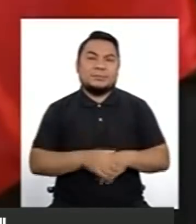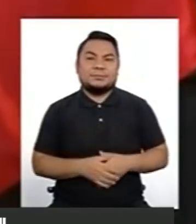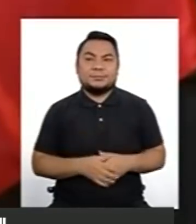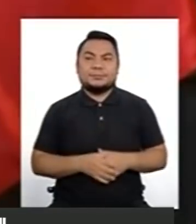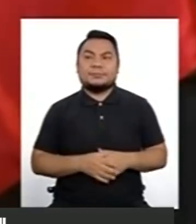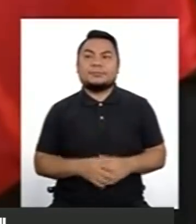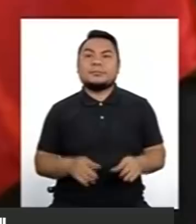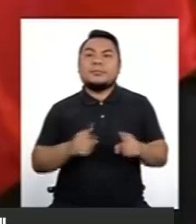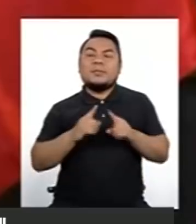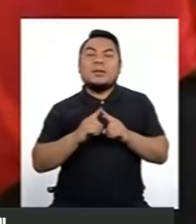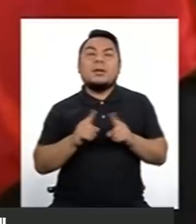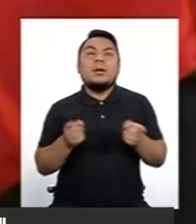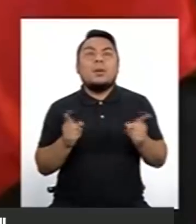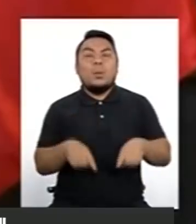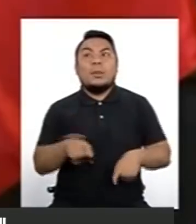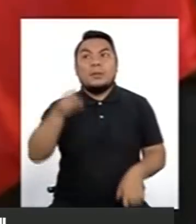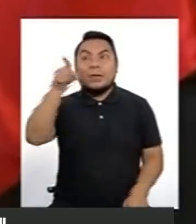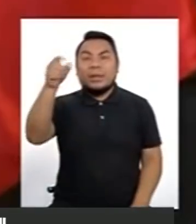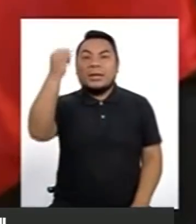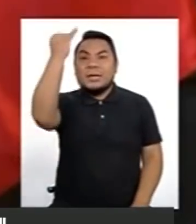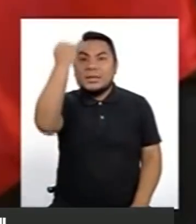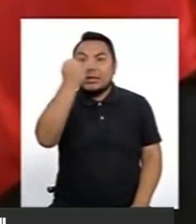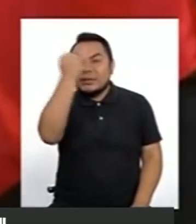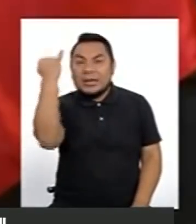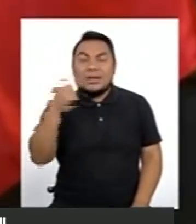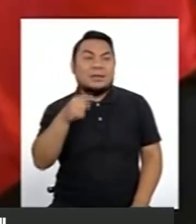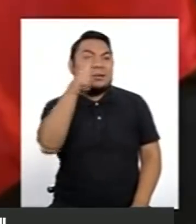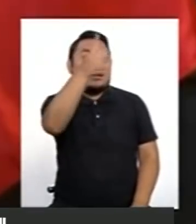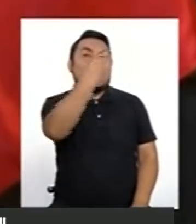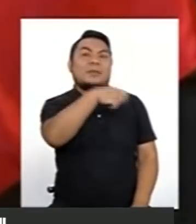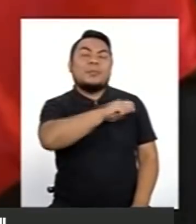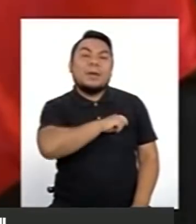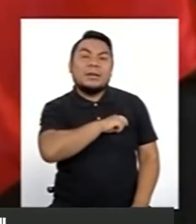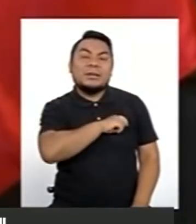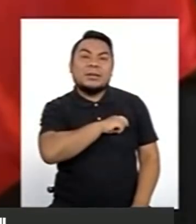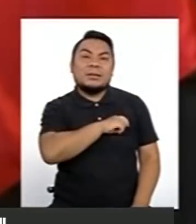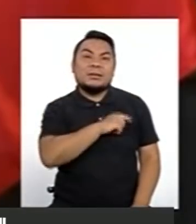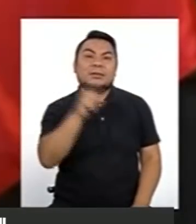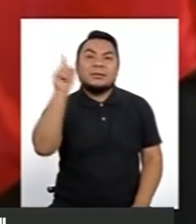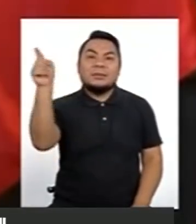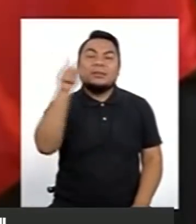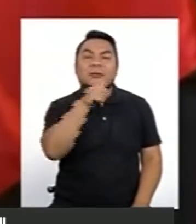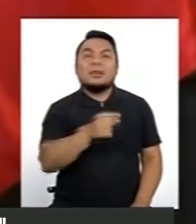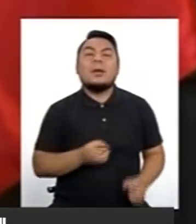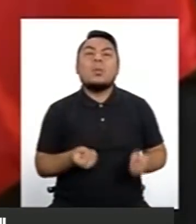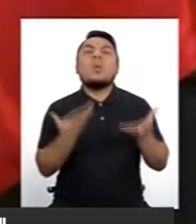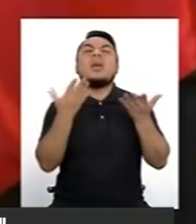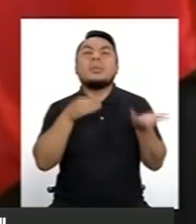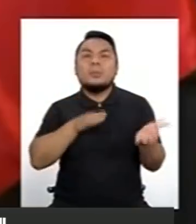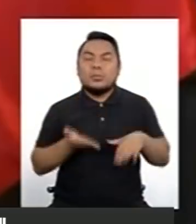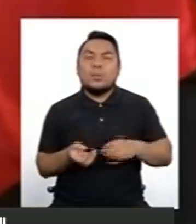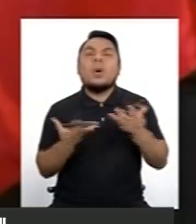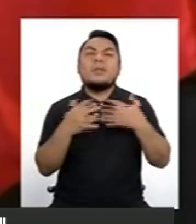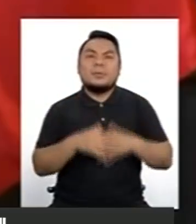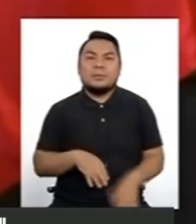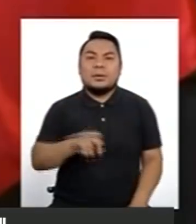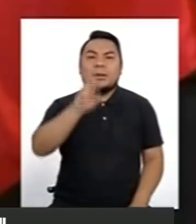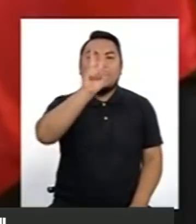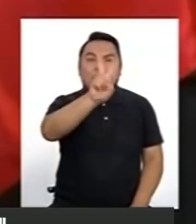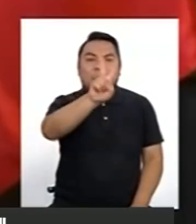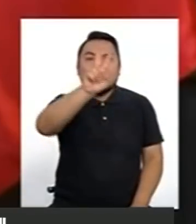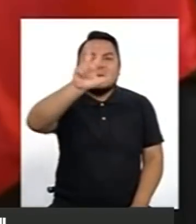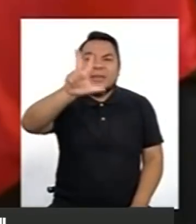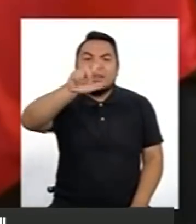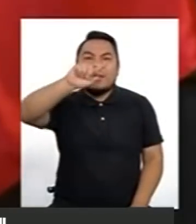Cuando en Italia y España están por los